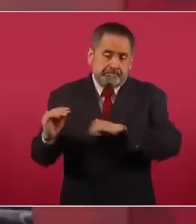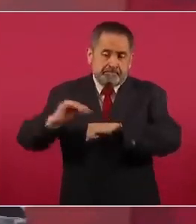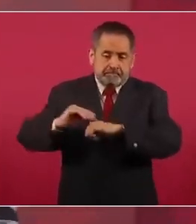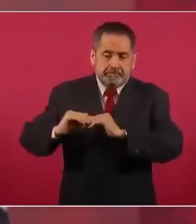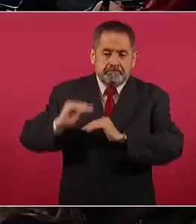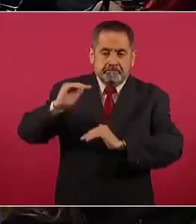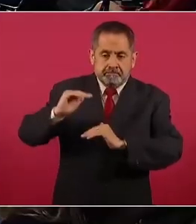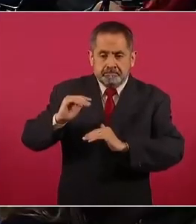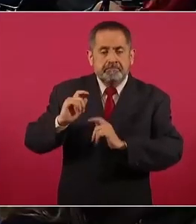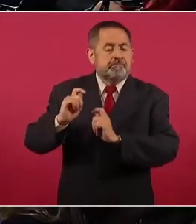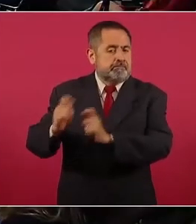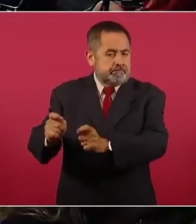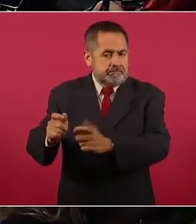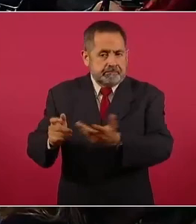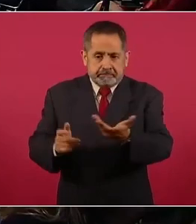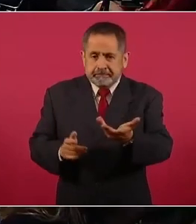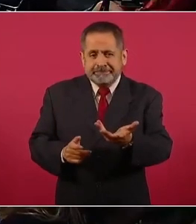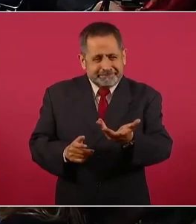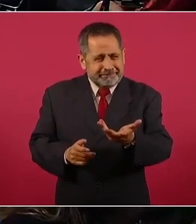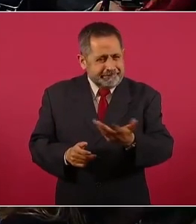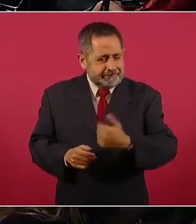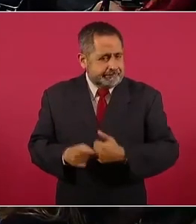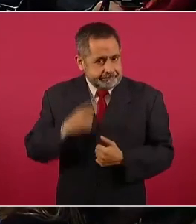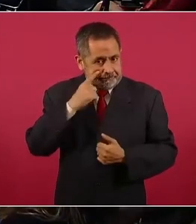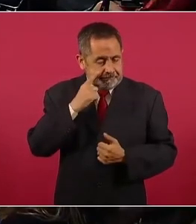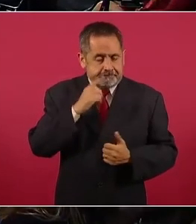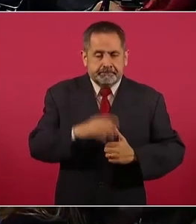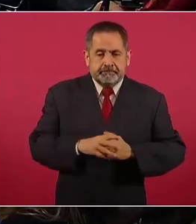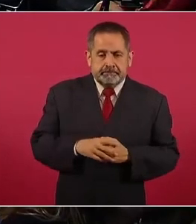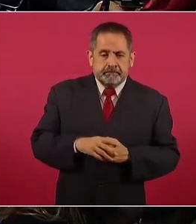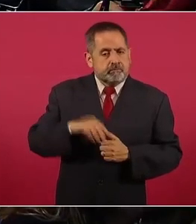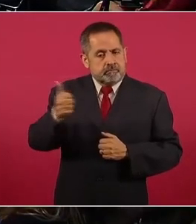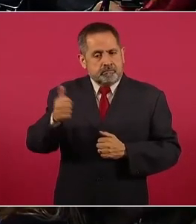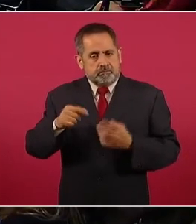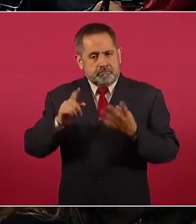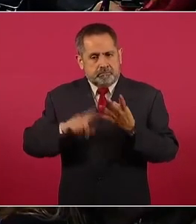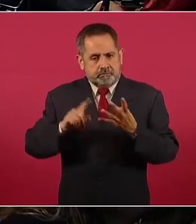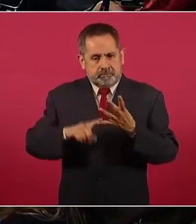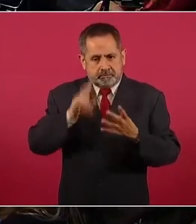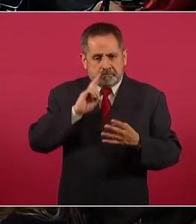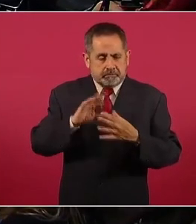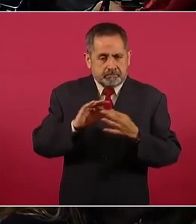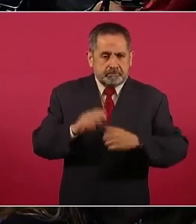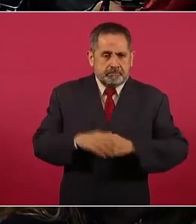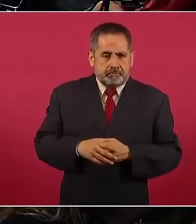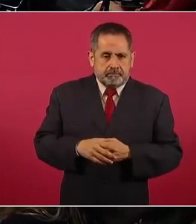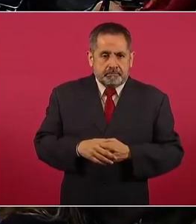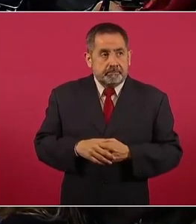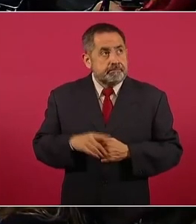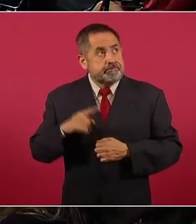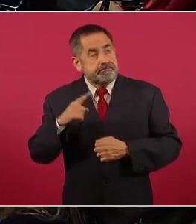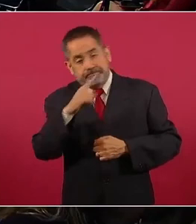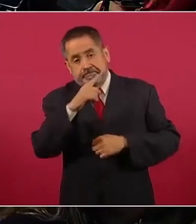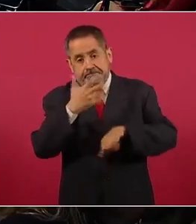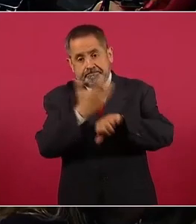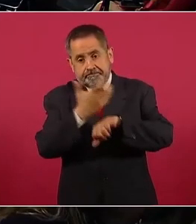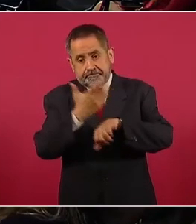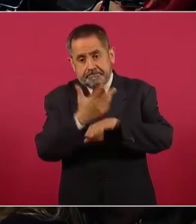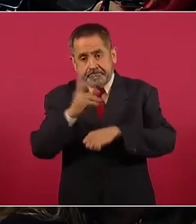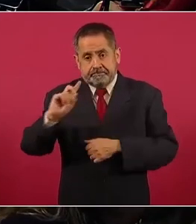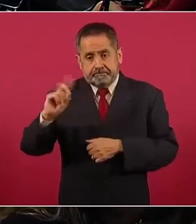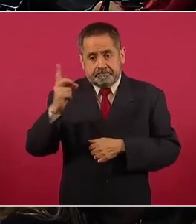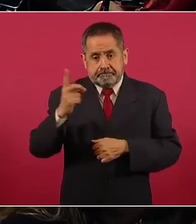eso, pero fíjense, otra posibilidad, las remesas.